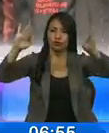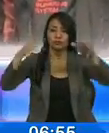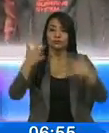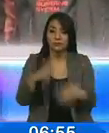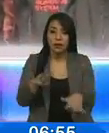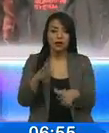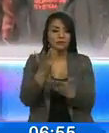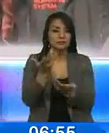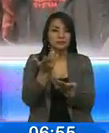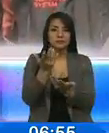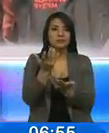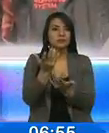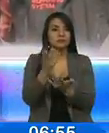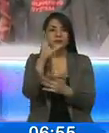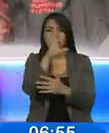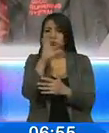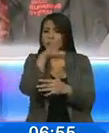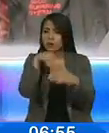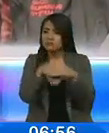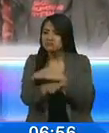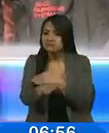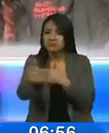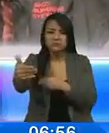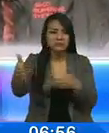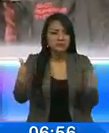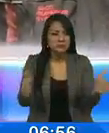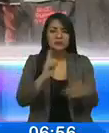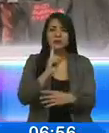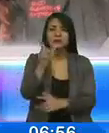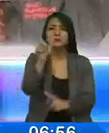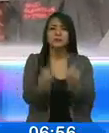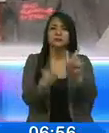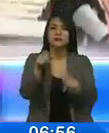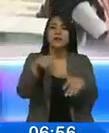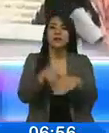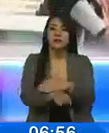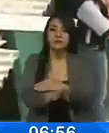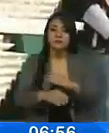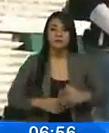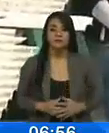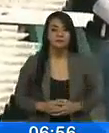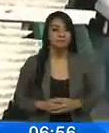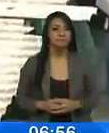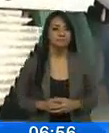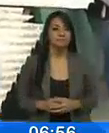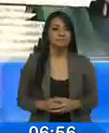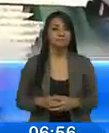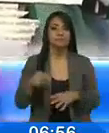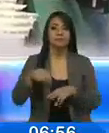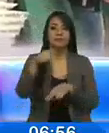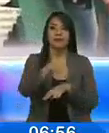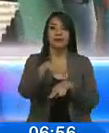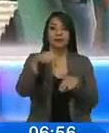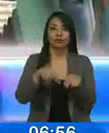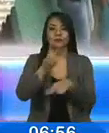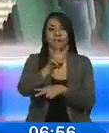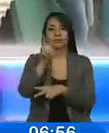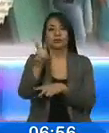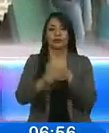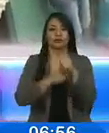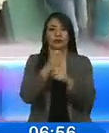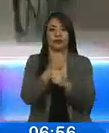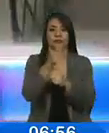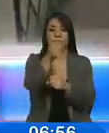búsqueda en el interior porque nos referían personas atrapadas en el interior. El nieto de 22 años de edad quedó al filo de la puerta